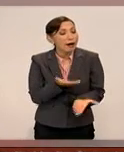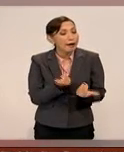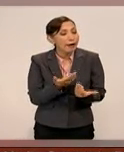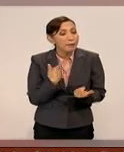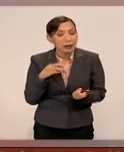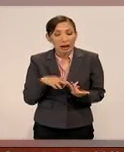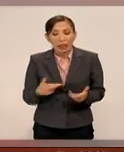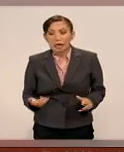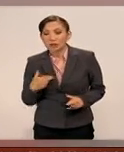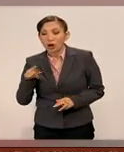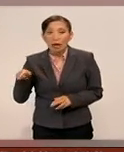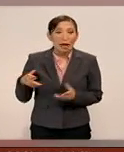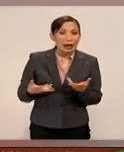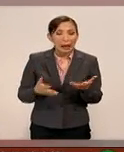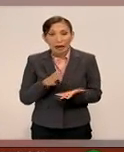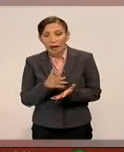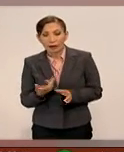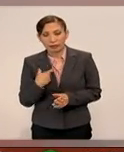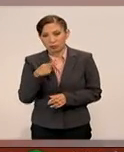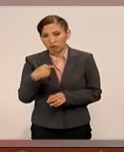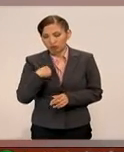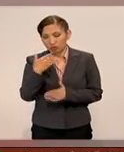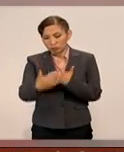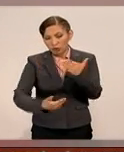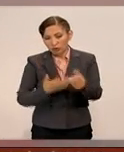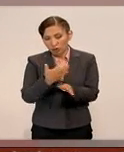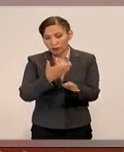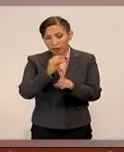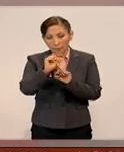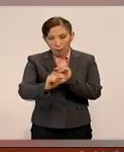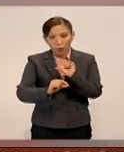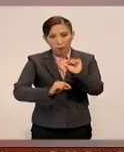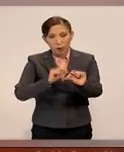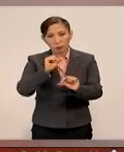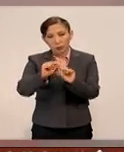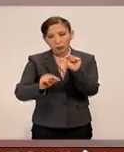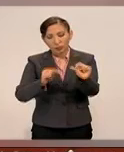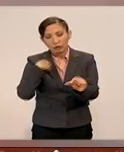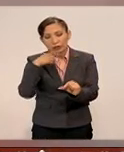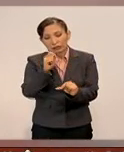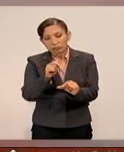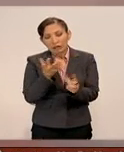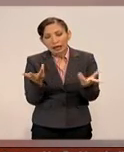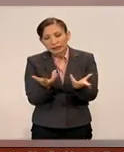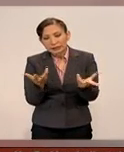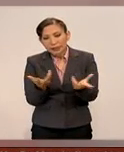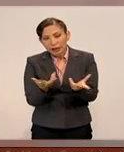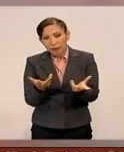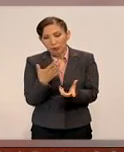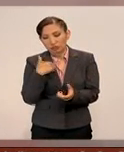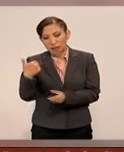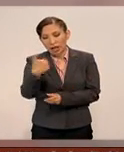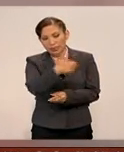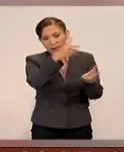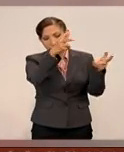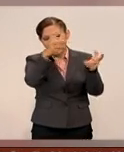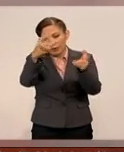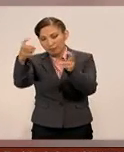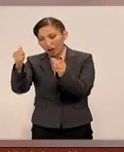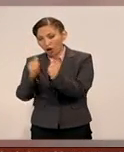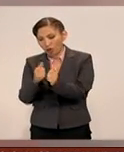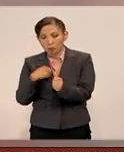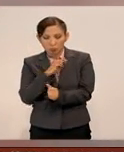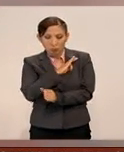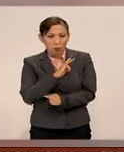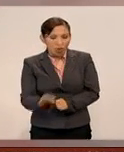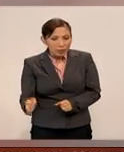identificarse relaciones con más. Estamos en ese proceso, vamos poco a poco a ir agotando cada caso con el ánimo de